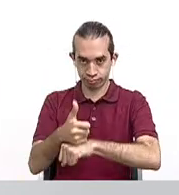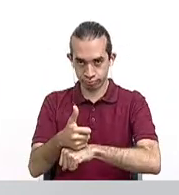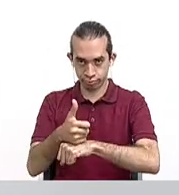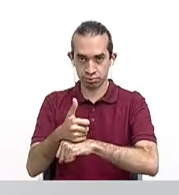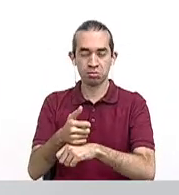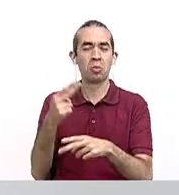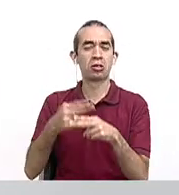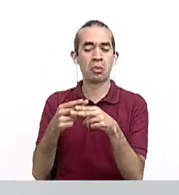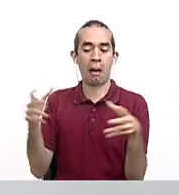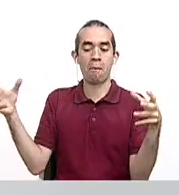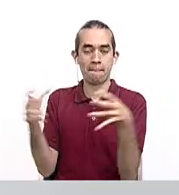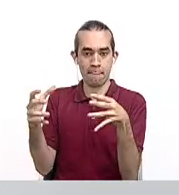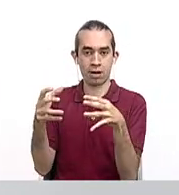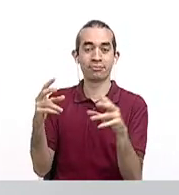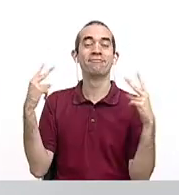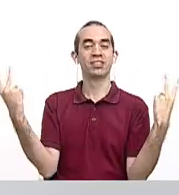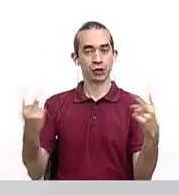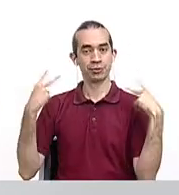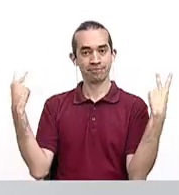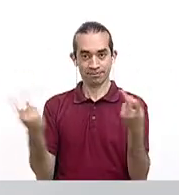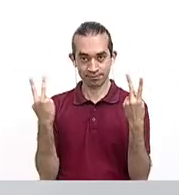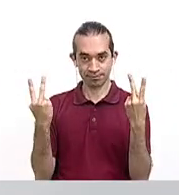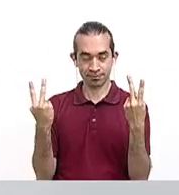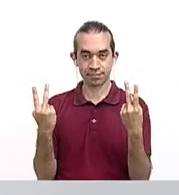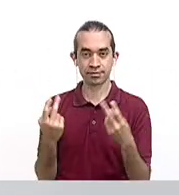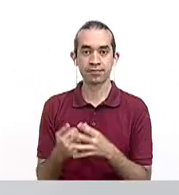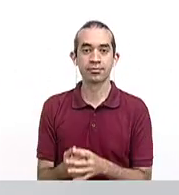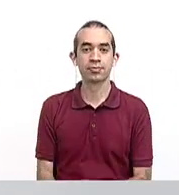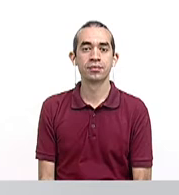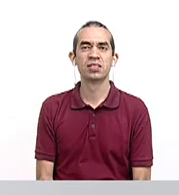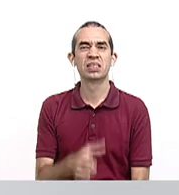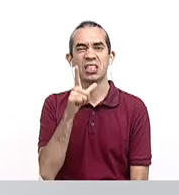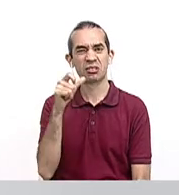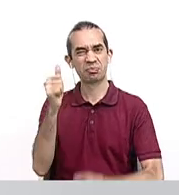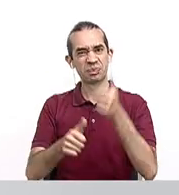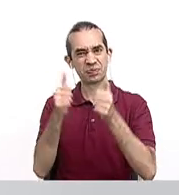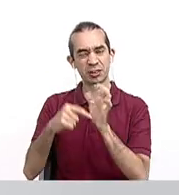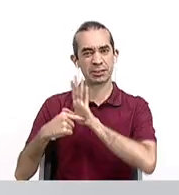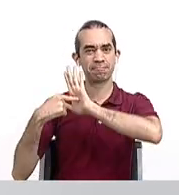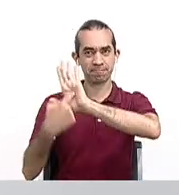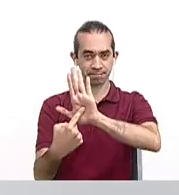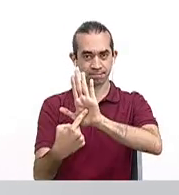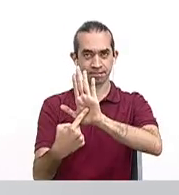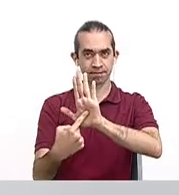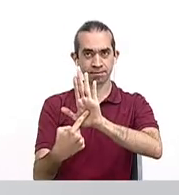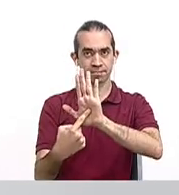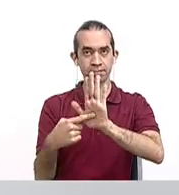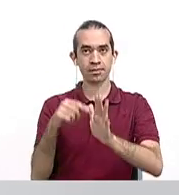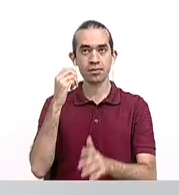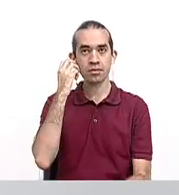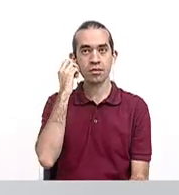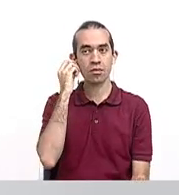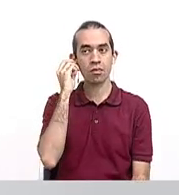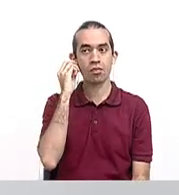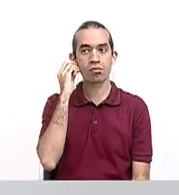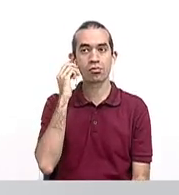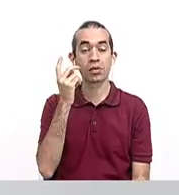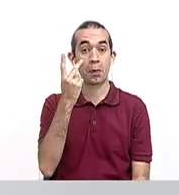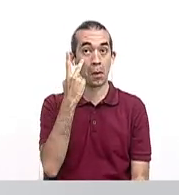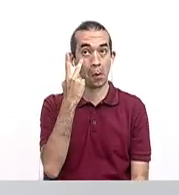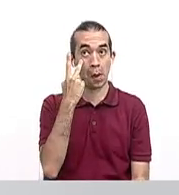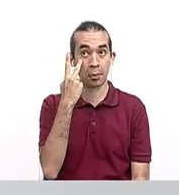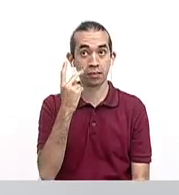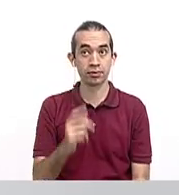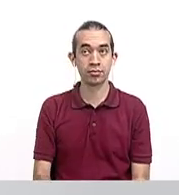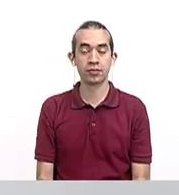ellos llamaron el bloque de la victoria quién era su candidato o quién fue su candidato vamos a verlo